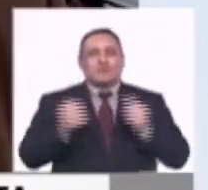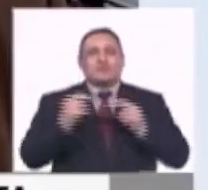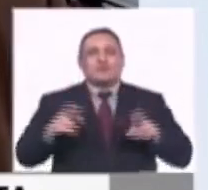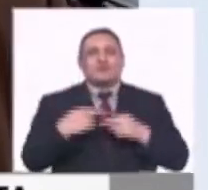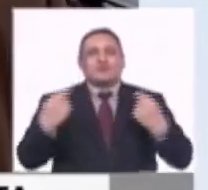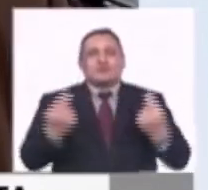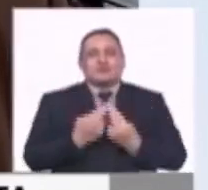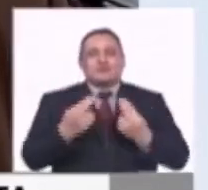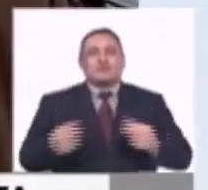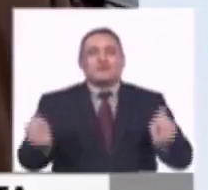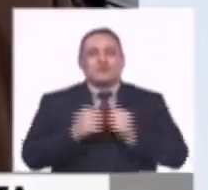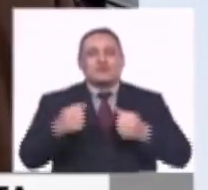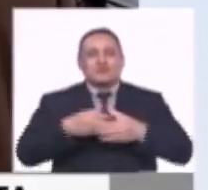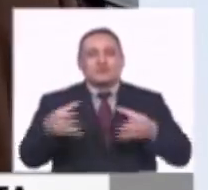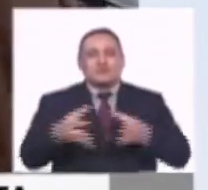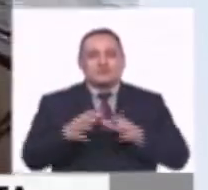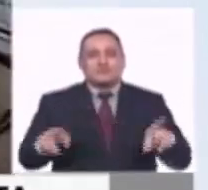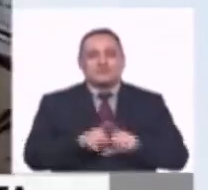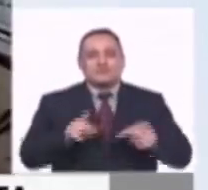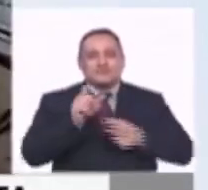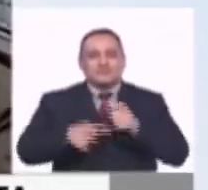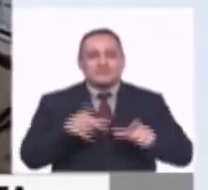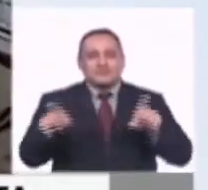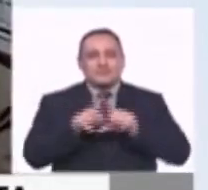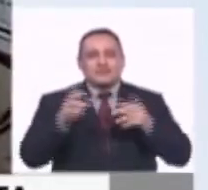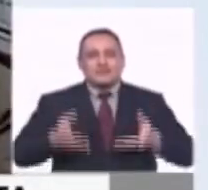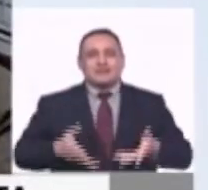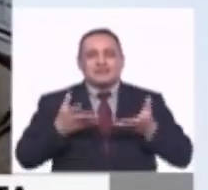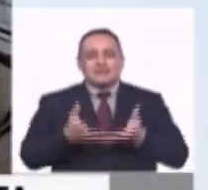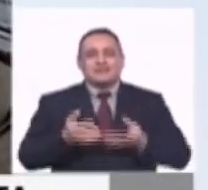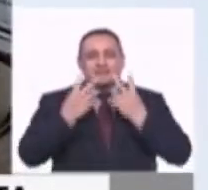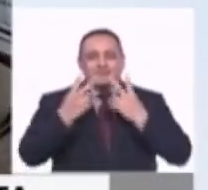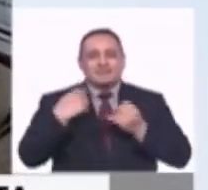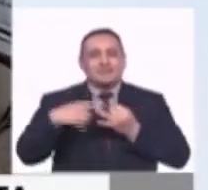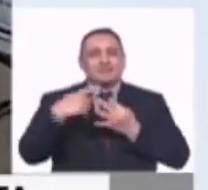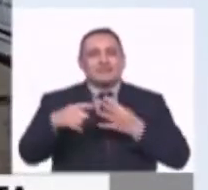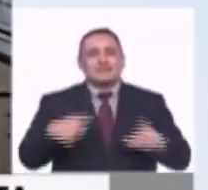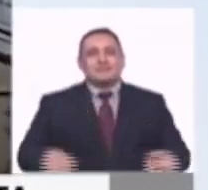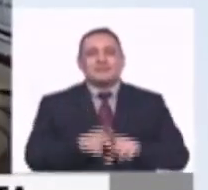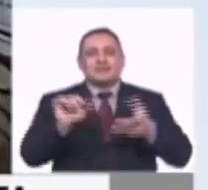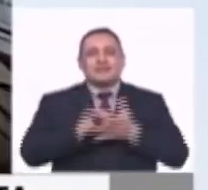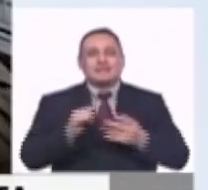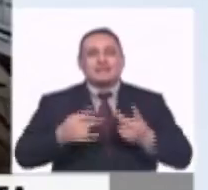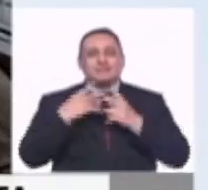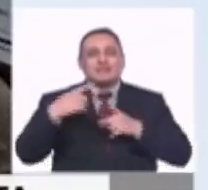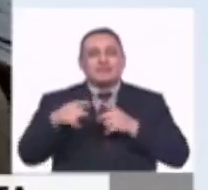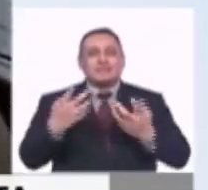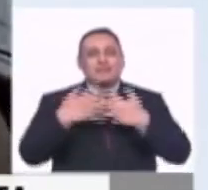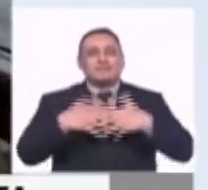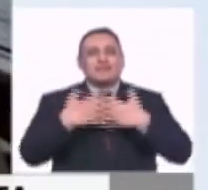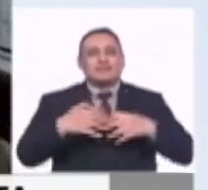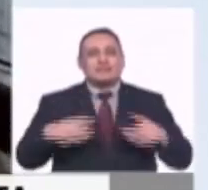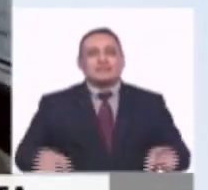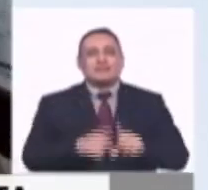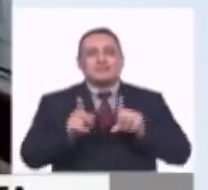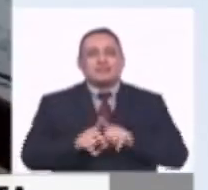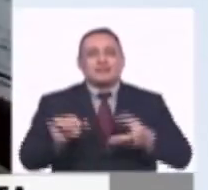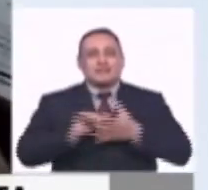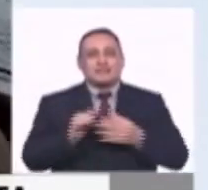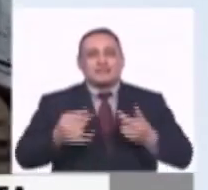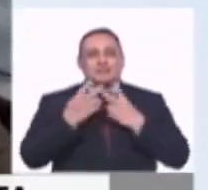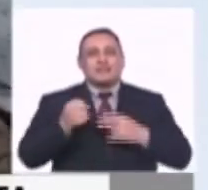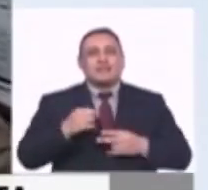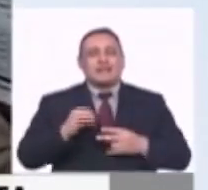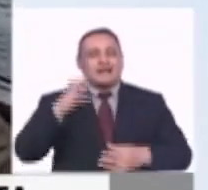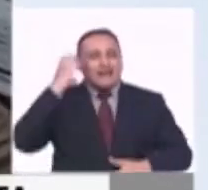reunidos con un sector de transportistas que dan servicio público. Son aquellas empresas que son de Radio